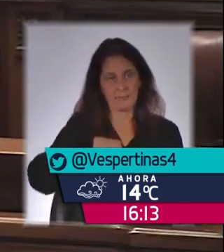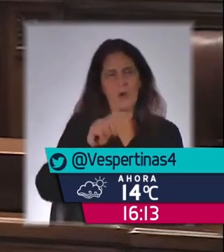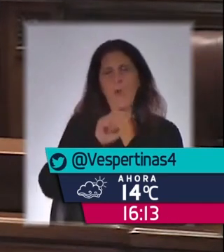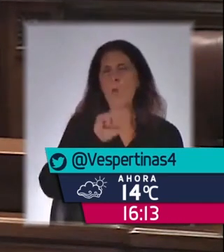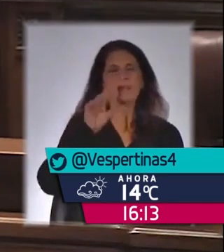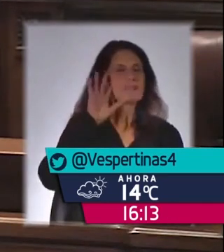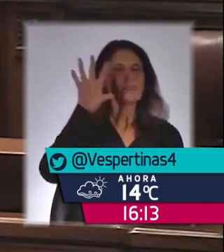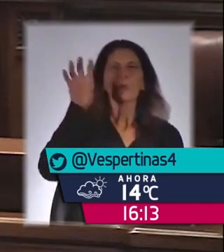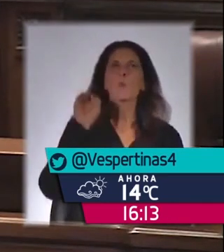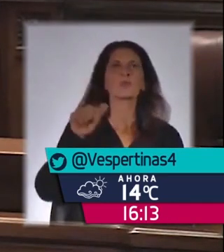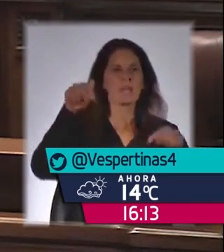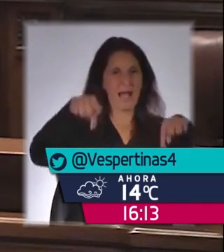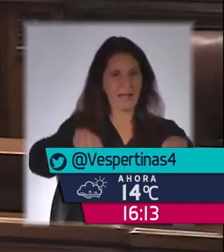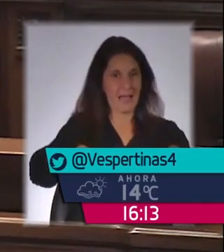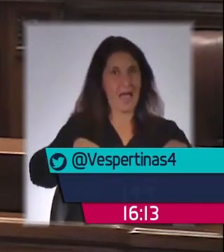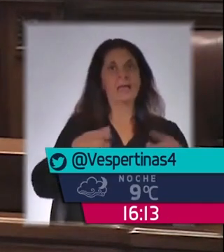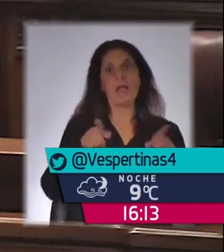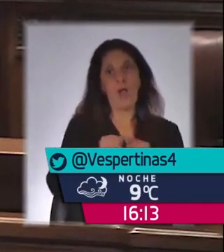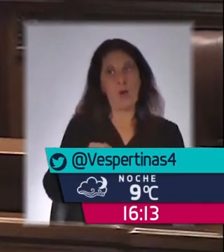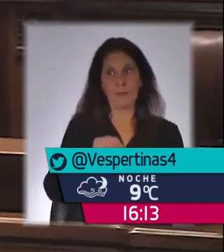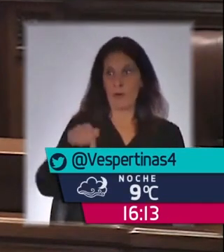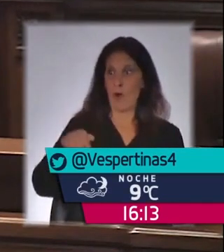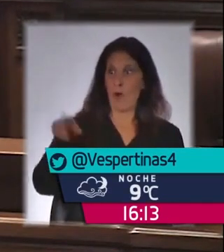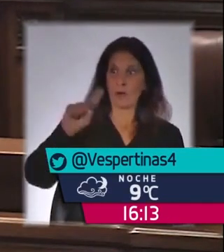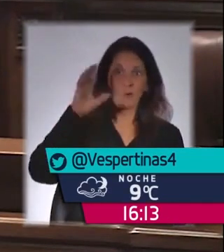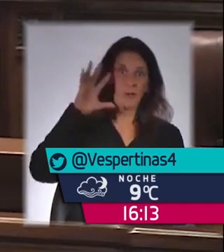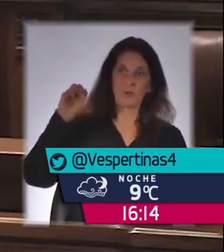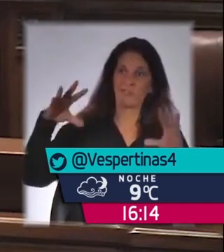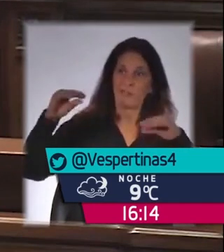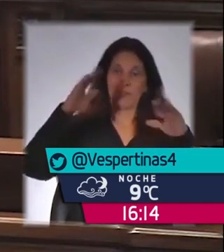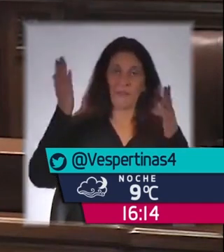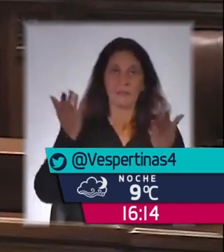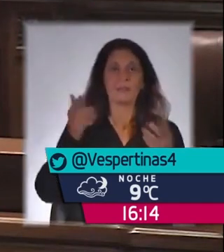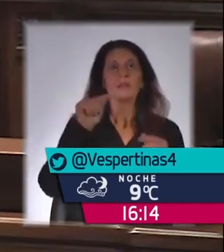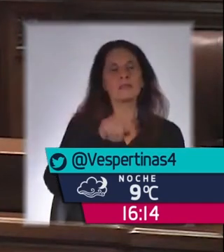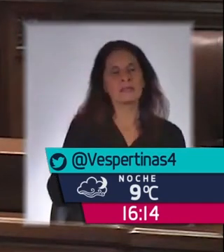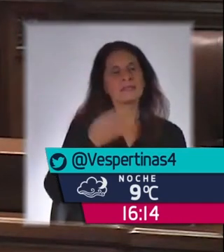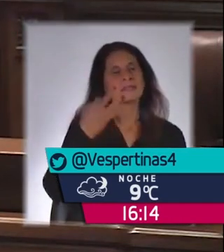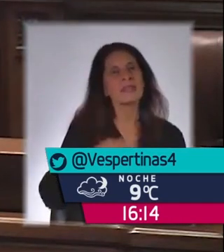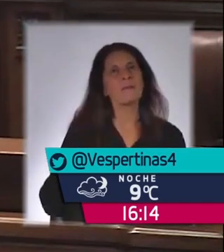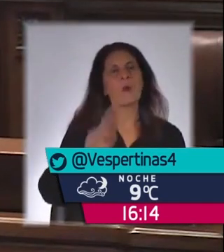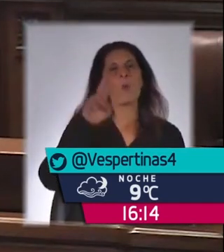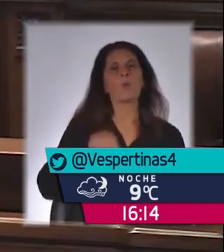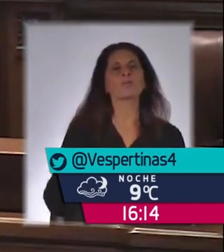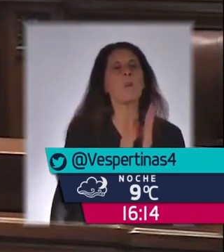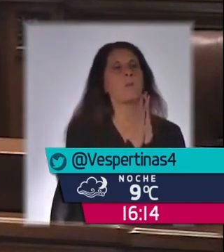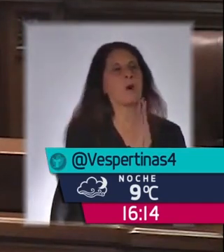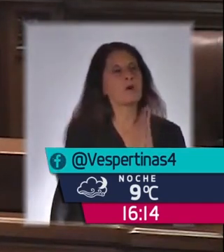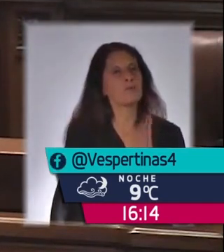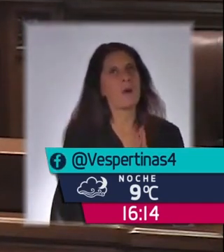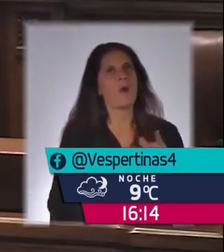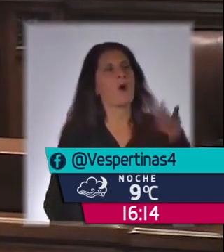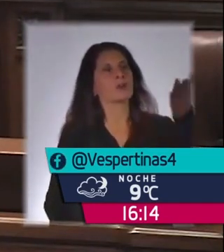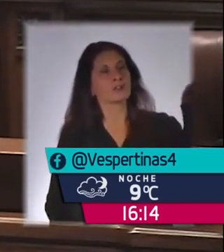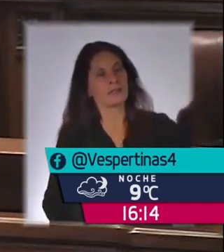es escuchada en este recinto, y a las pruebas de hoy me remito. Muchas veces hemos tenido que hacer uso del amparo de la palabra